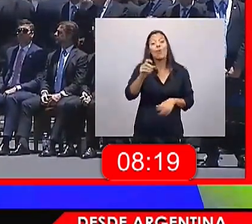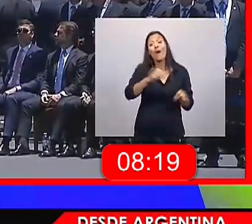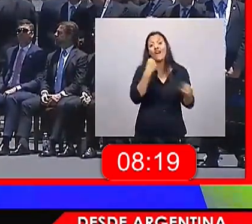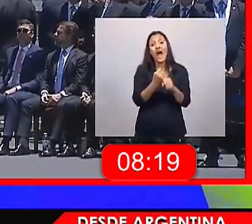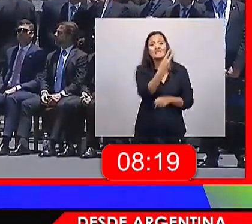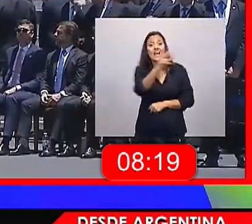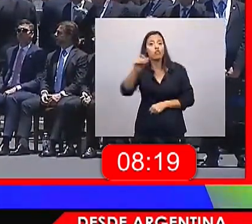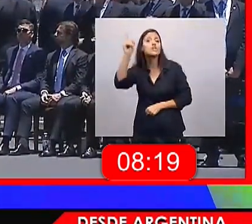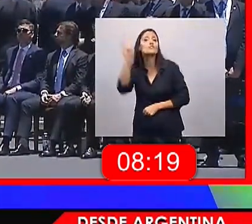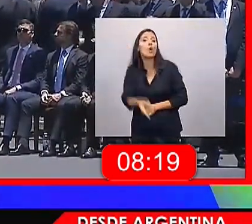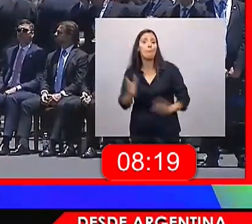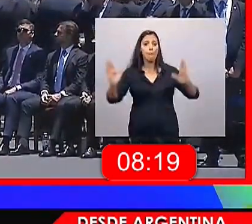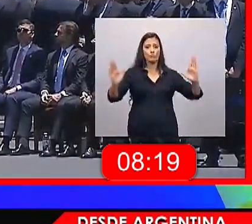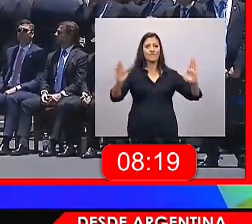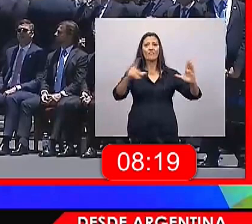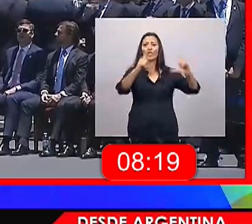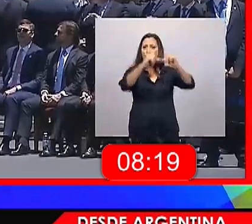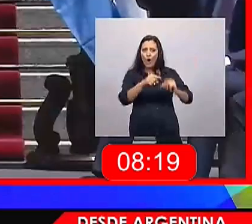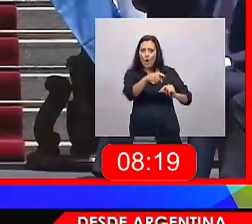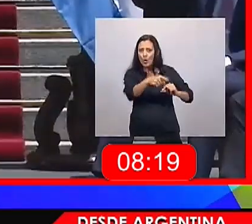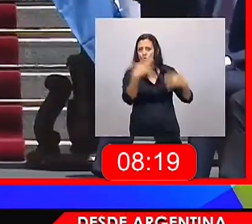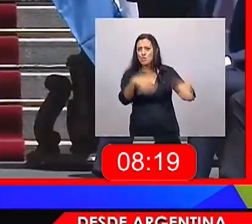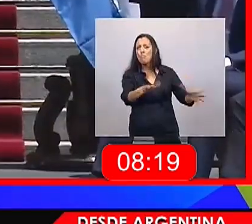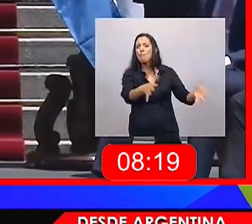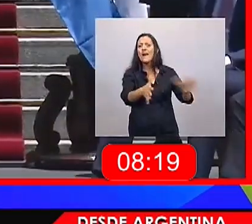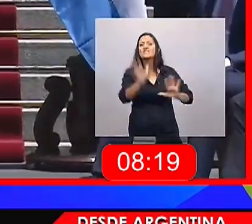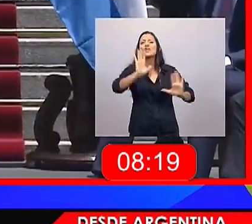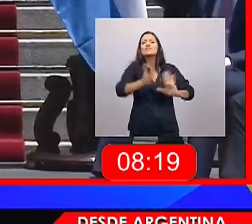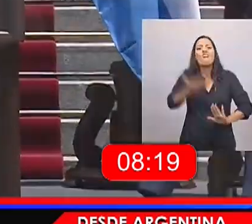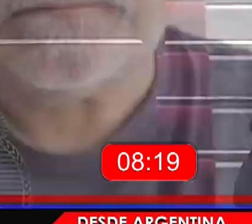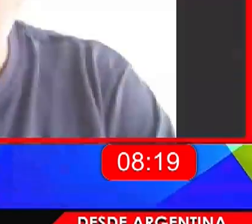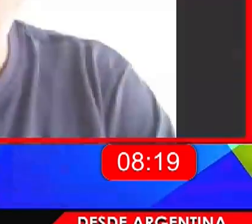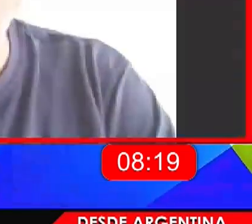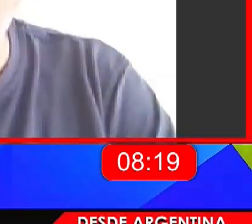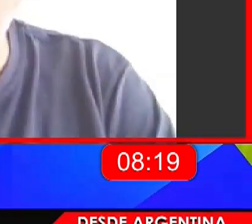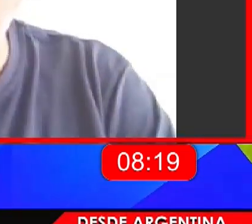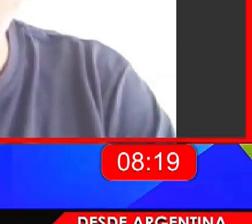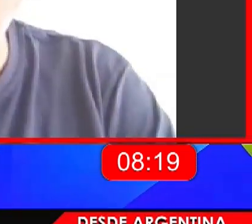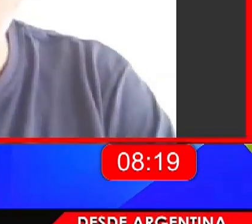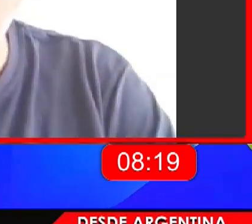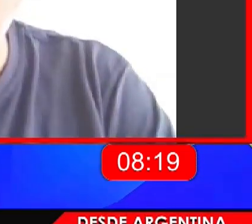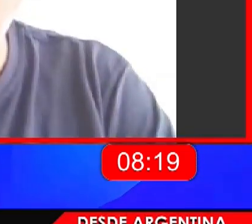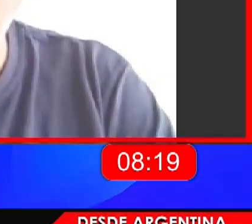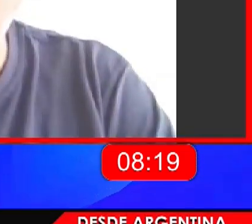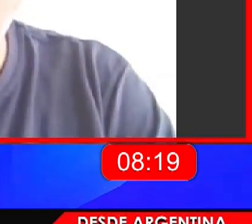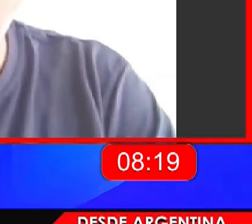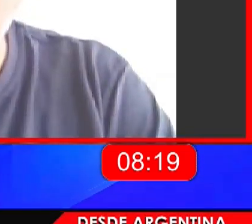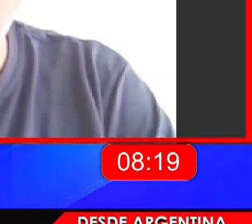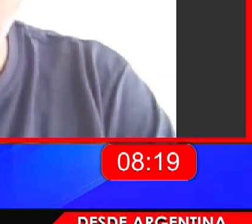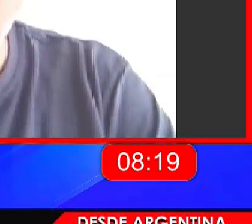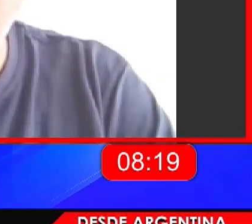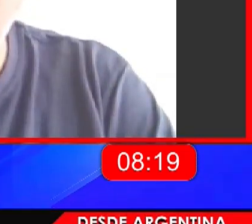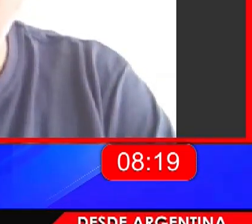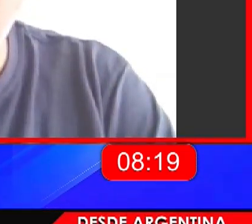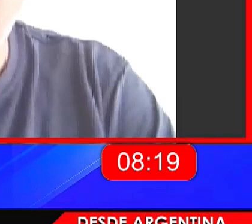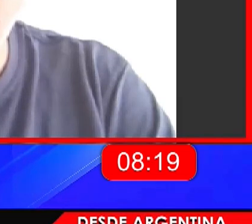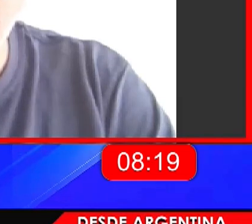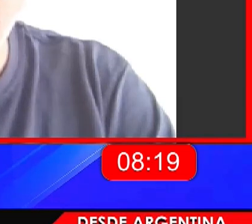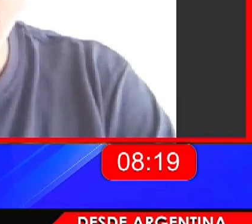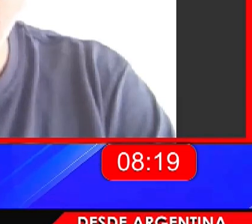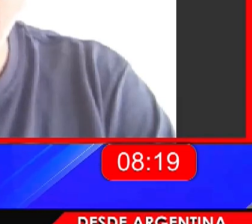gobierno con minoría parlamentaria. Carlos, por otro lado, en efecto, lo que ha causado también mucho